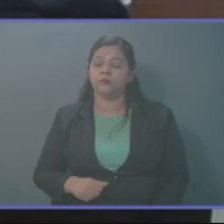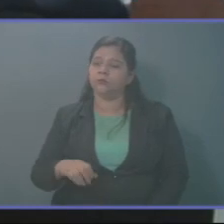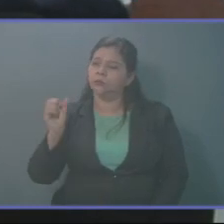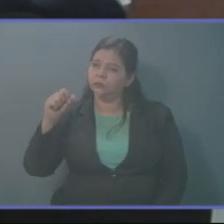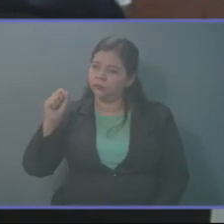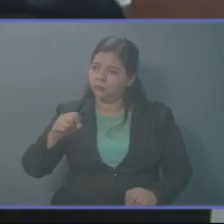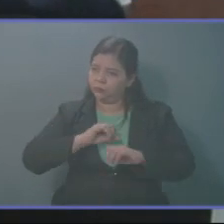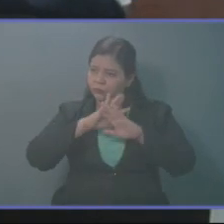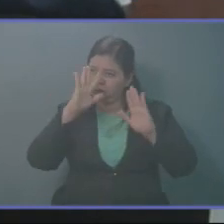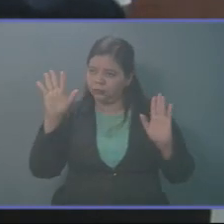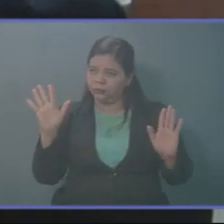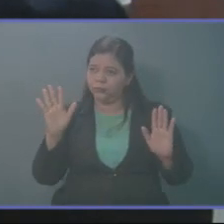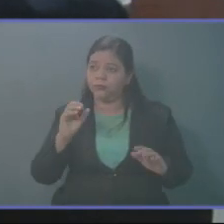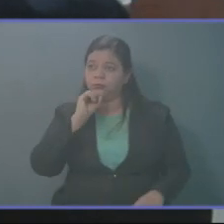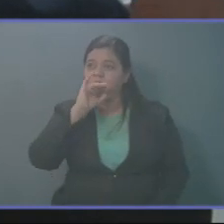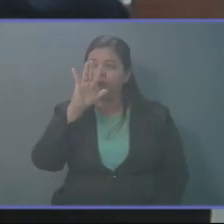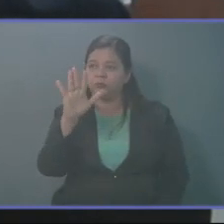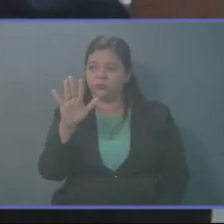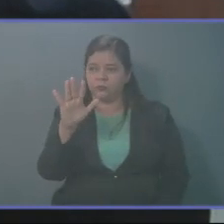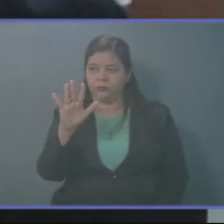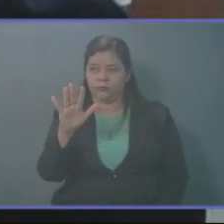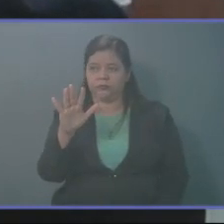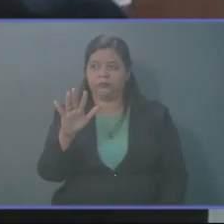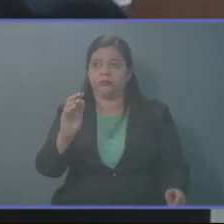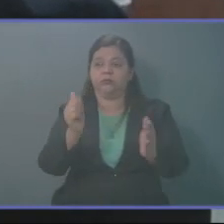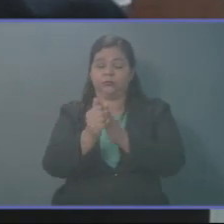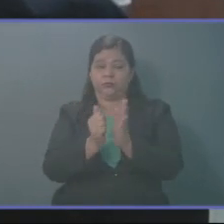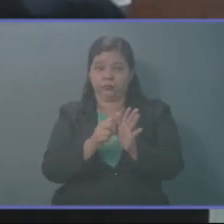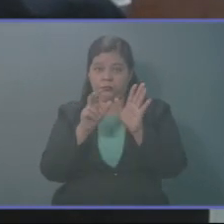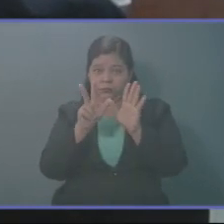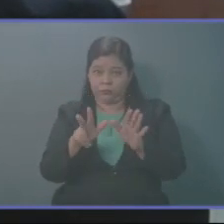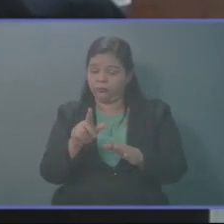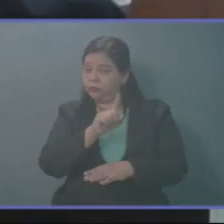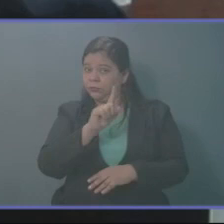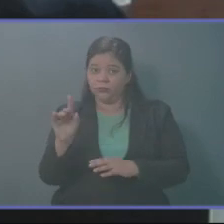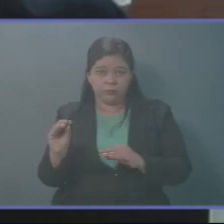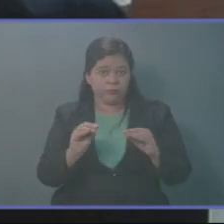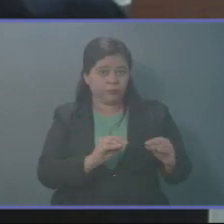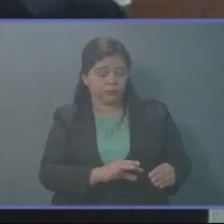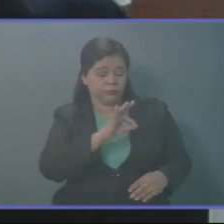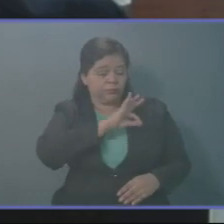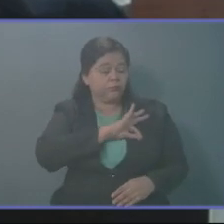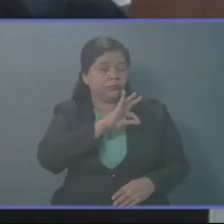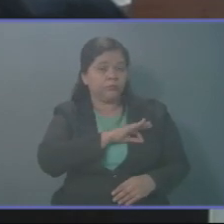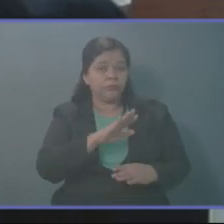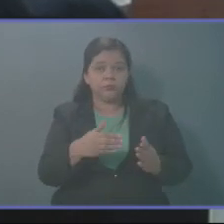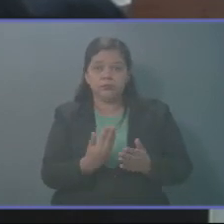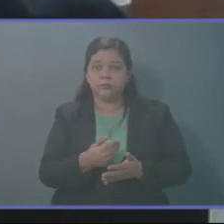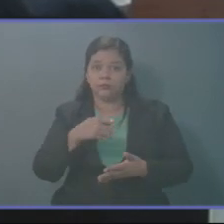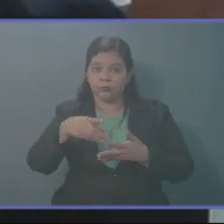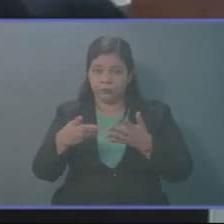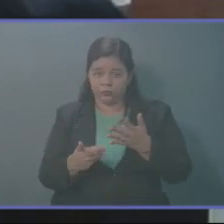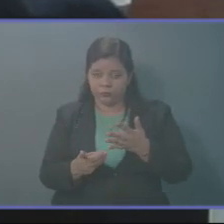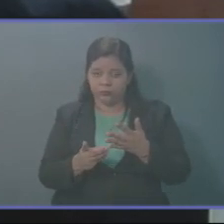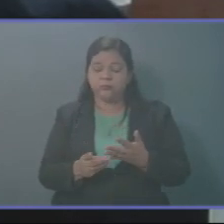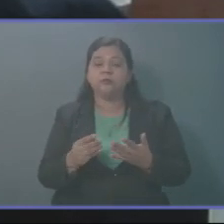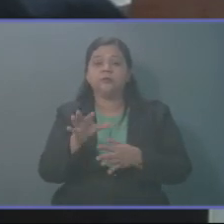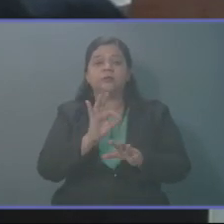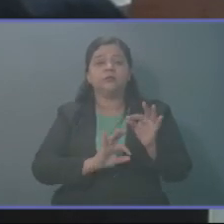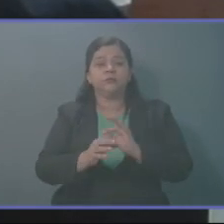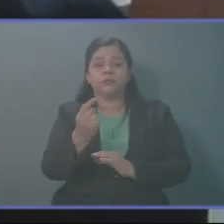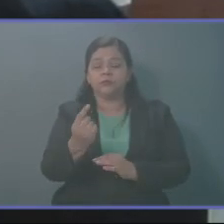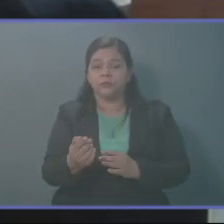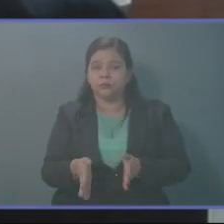Diría de la siguiente manera, artículo 8. No serán aplicables los beneficios concedidos en el presente decreto a aquellos